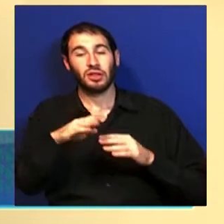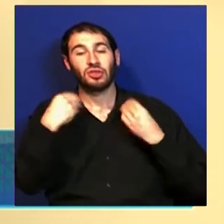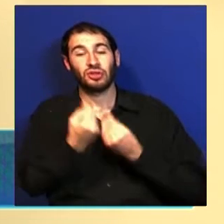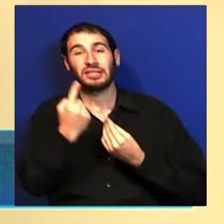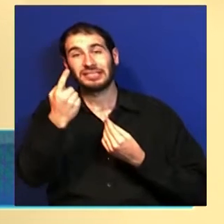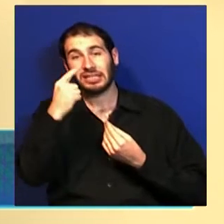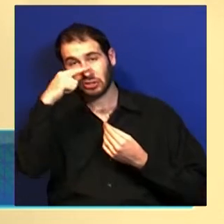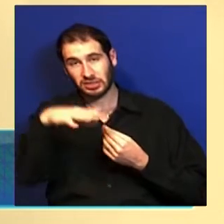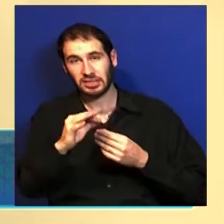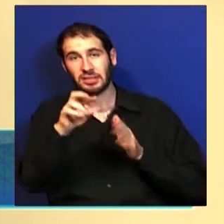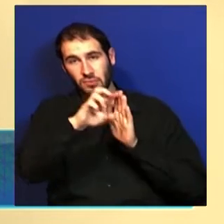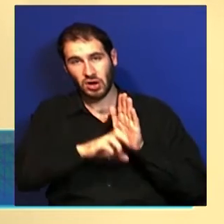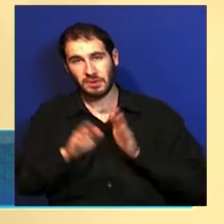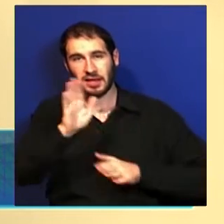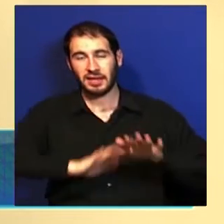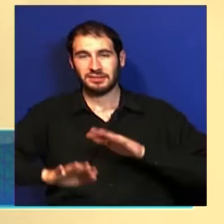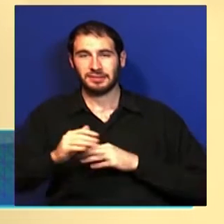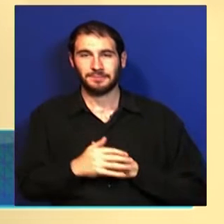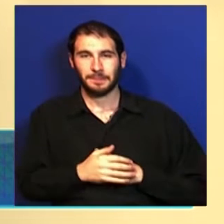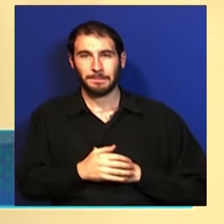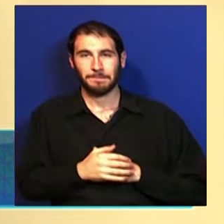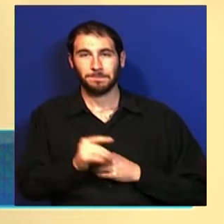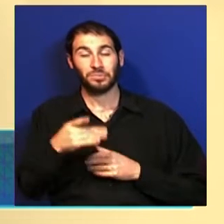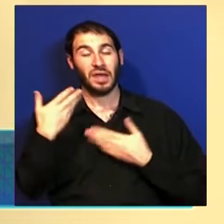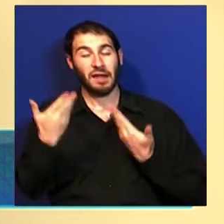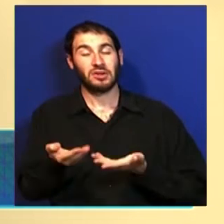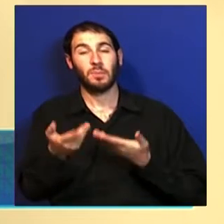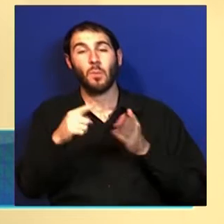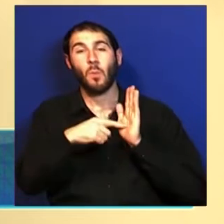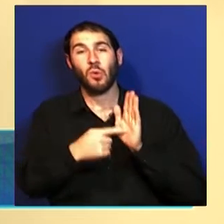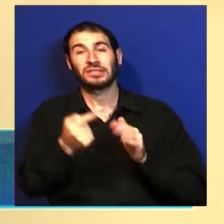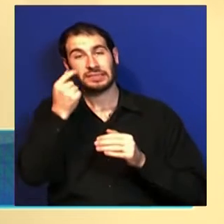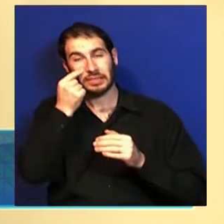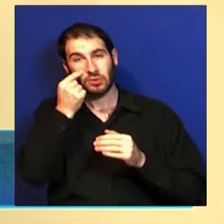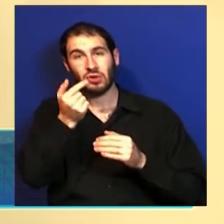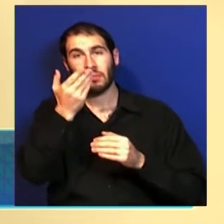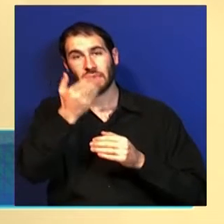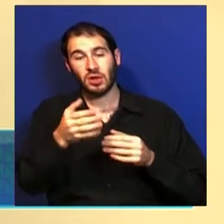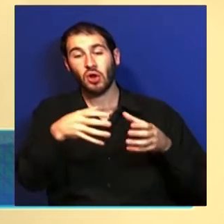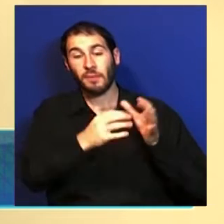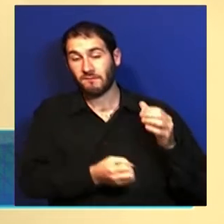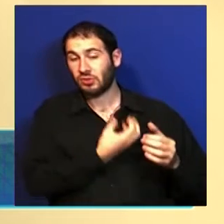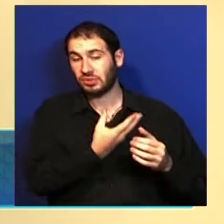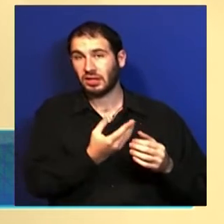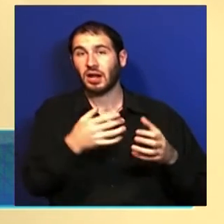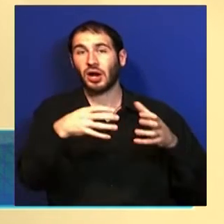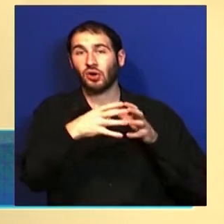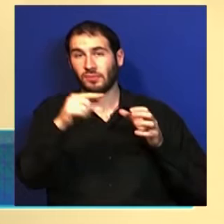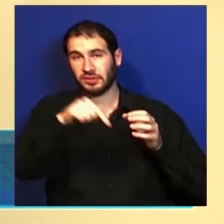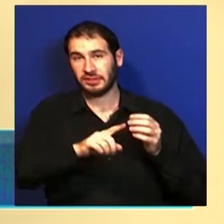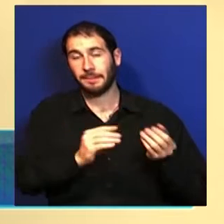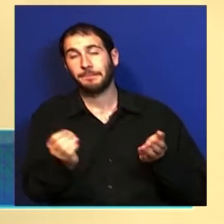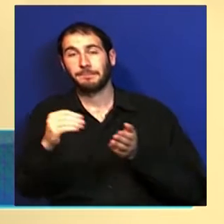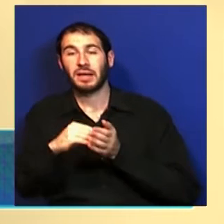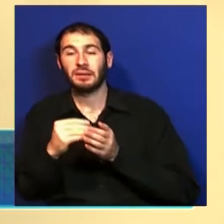170 programas y bueno, los invito a compartir el testimonio de tanto voluntarios de la organización como